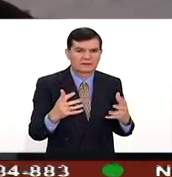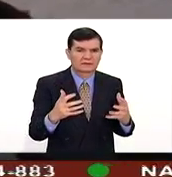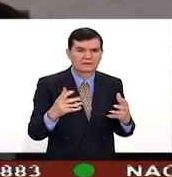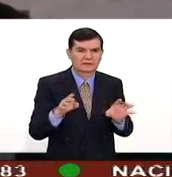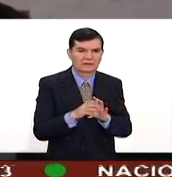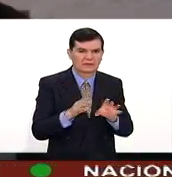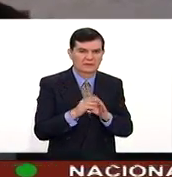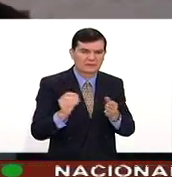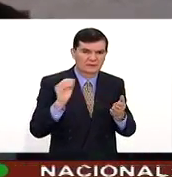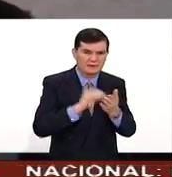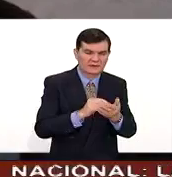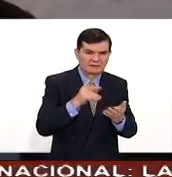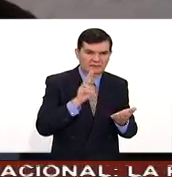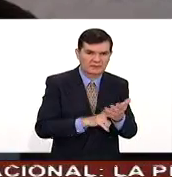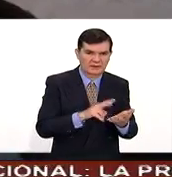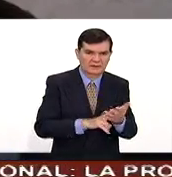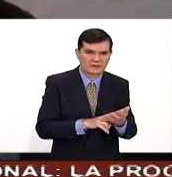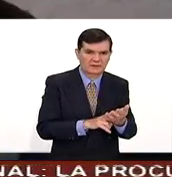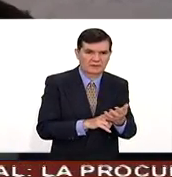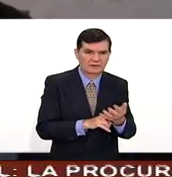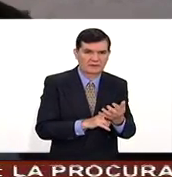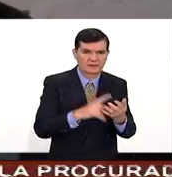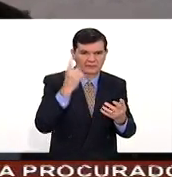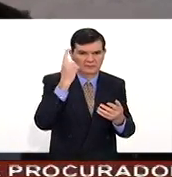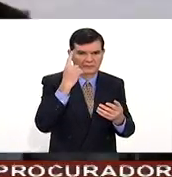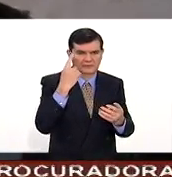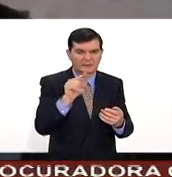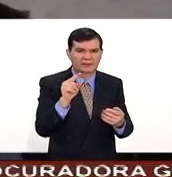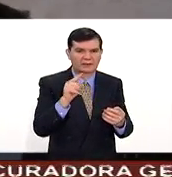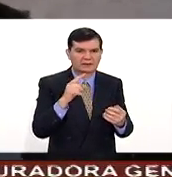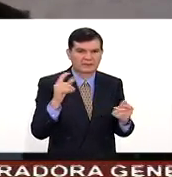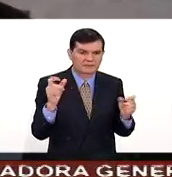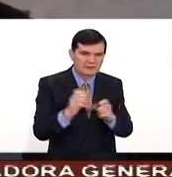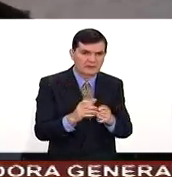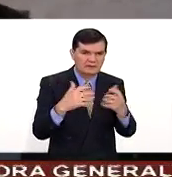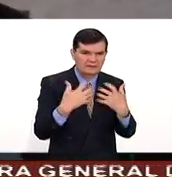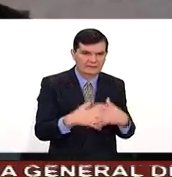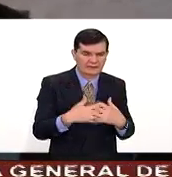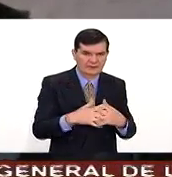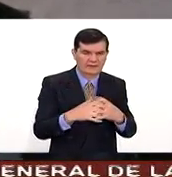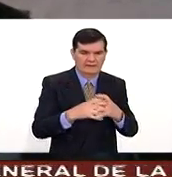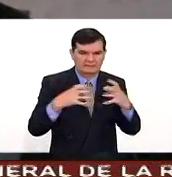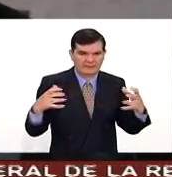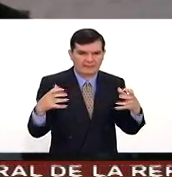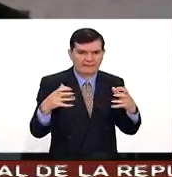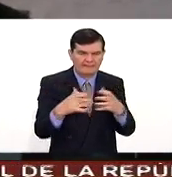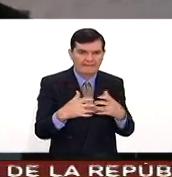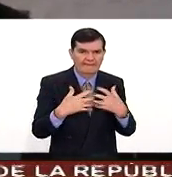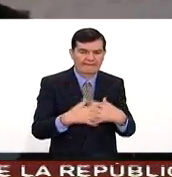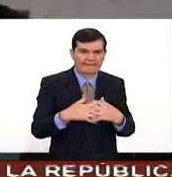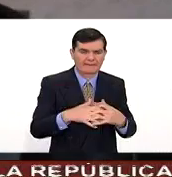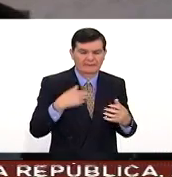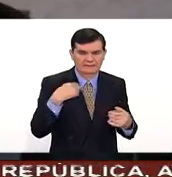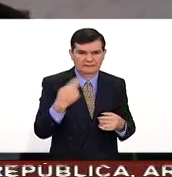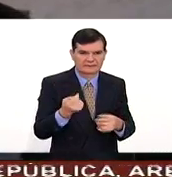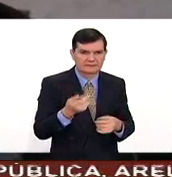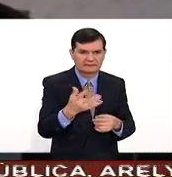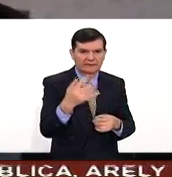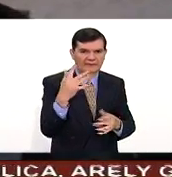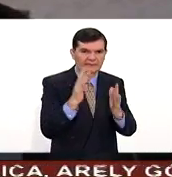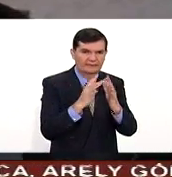un instrumento creador de valor para las pequeñas empresas, medianas empresas, y lo que llamamos en